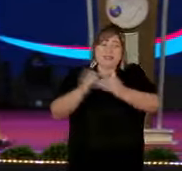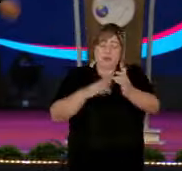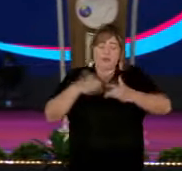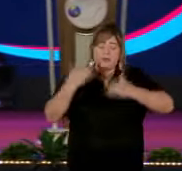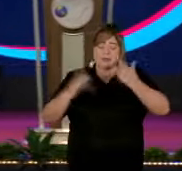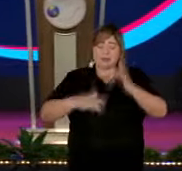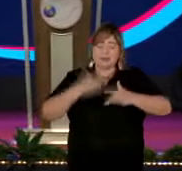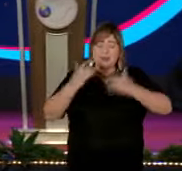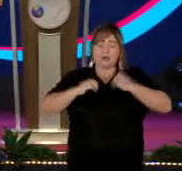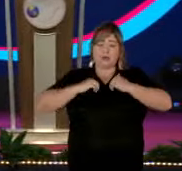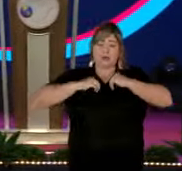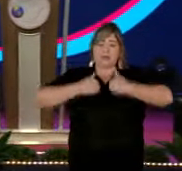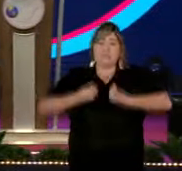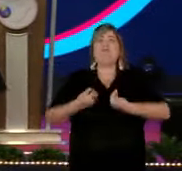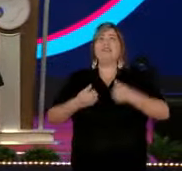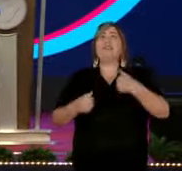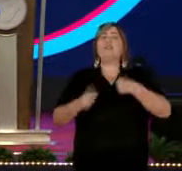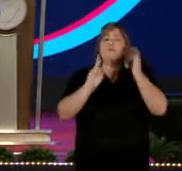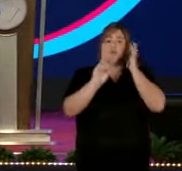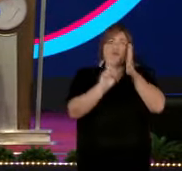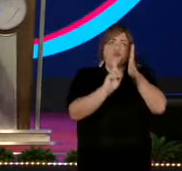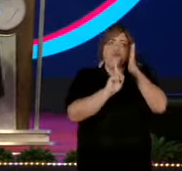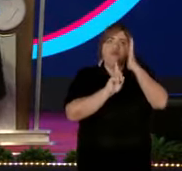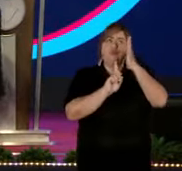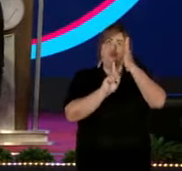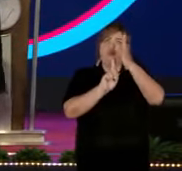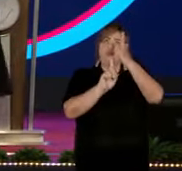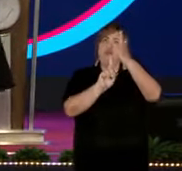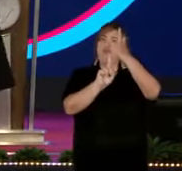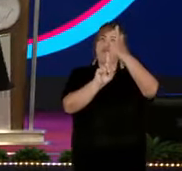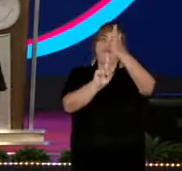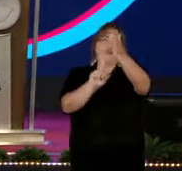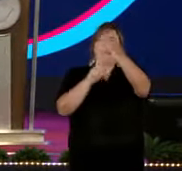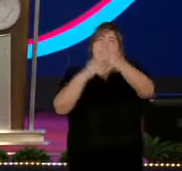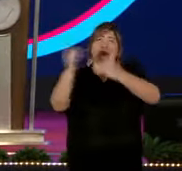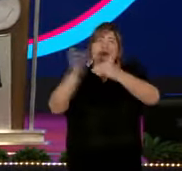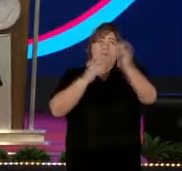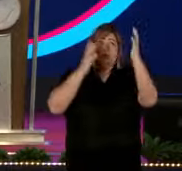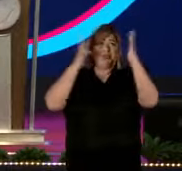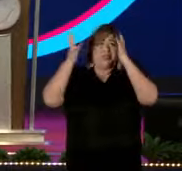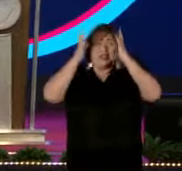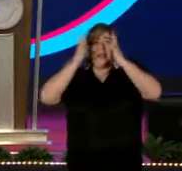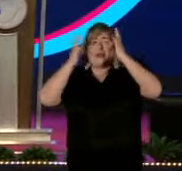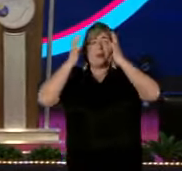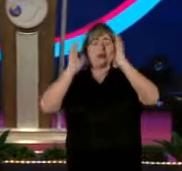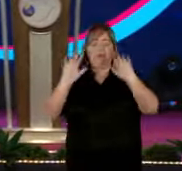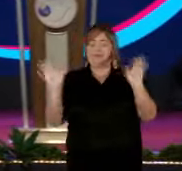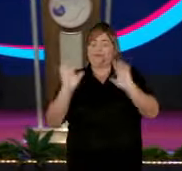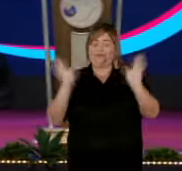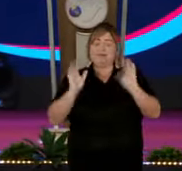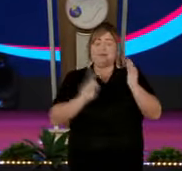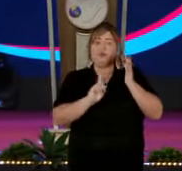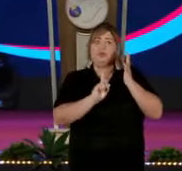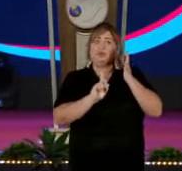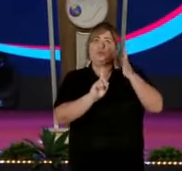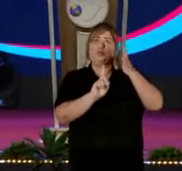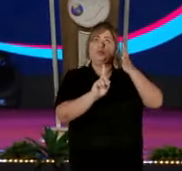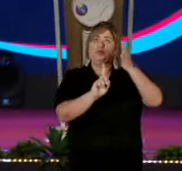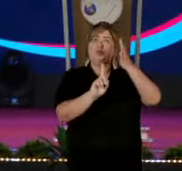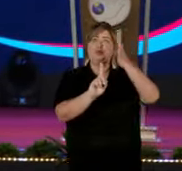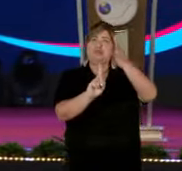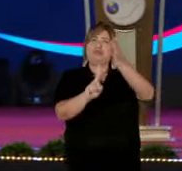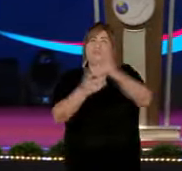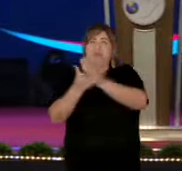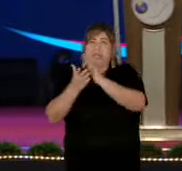es que siguen hacia adelante aunque estén agobiados, es que siguen hacia adelante aunque hayan sido